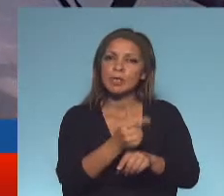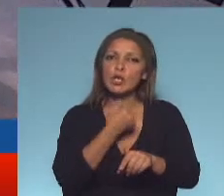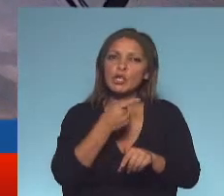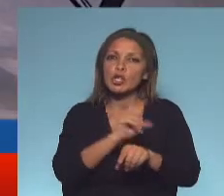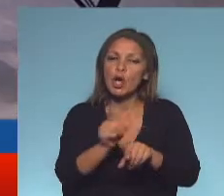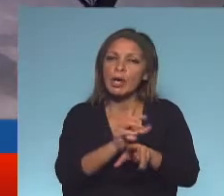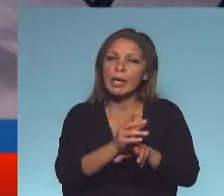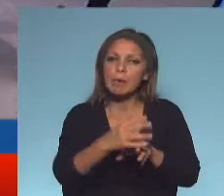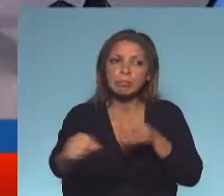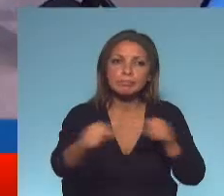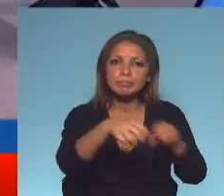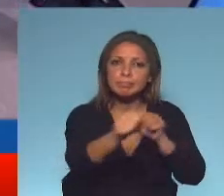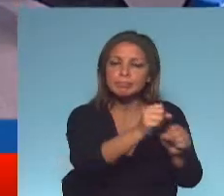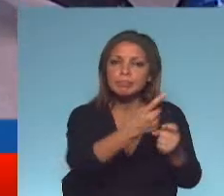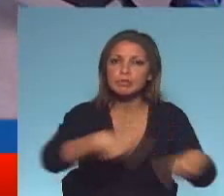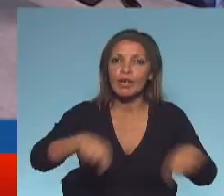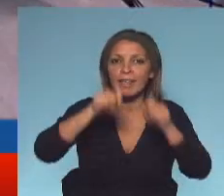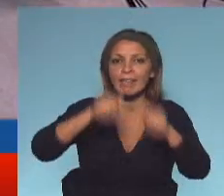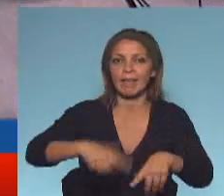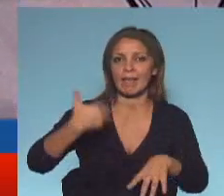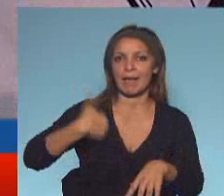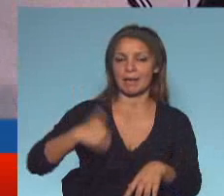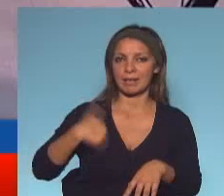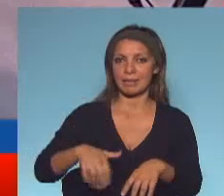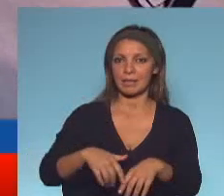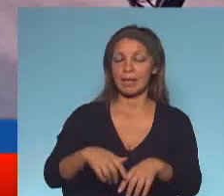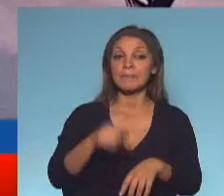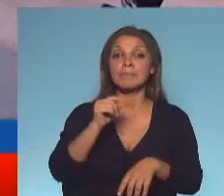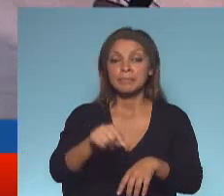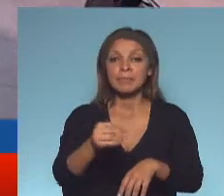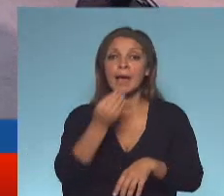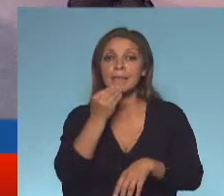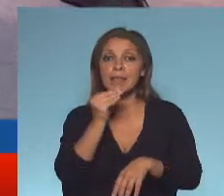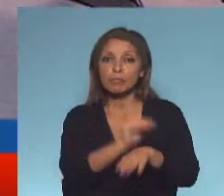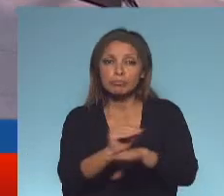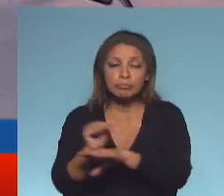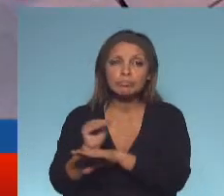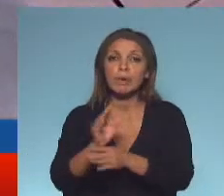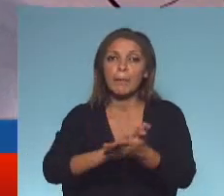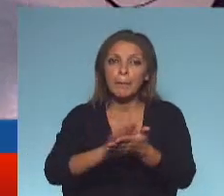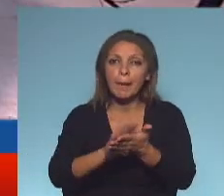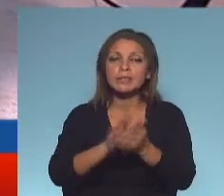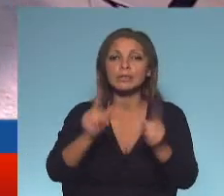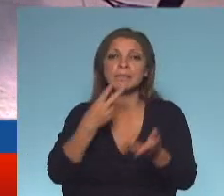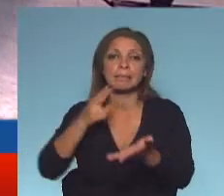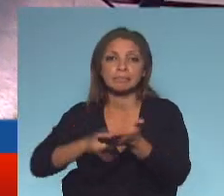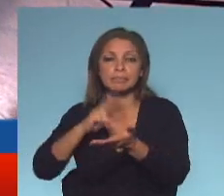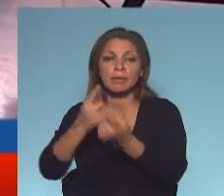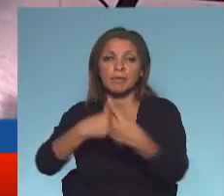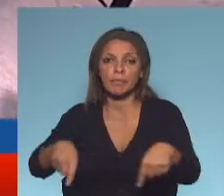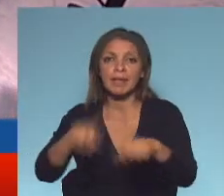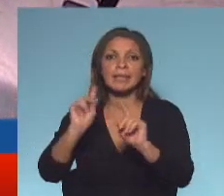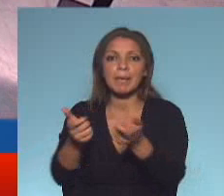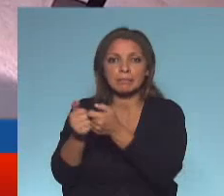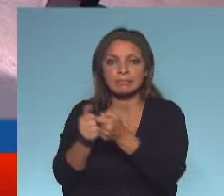los recursos que volcamos en esta Argentina desigual. La canasta básica de alimentos, las tarifas y la telefonía móvil,